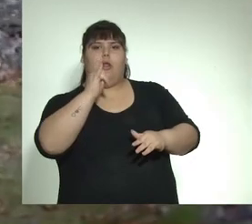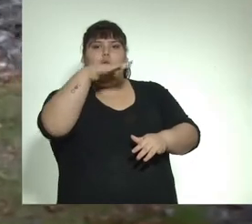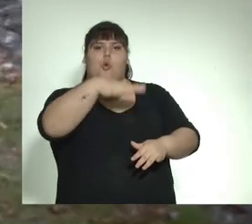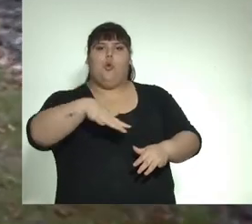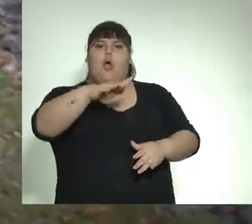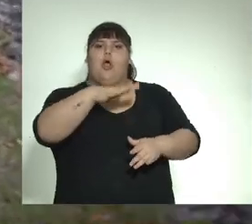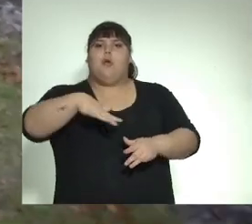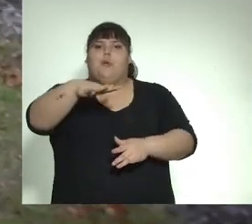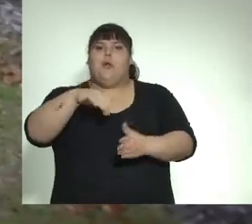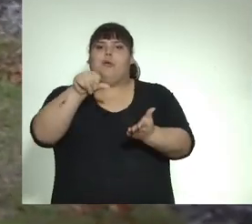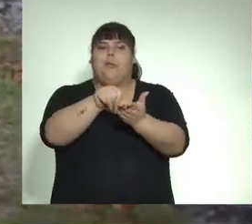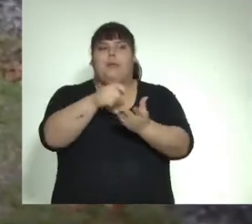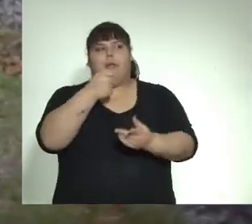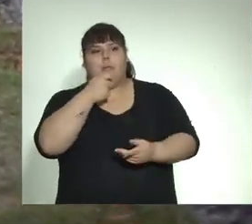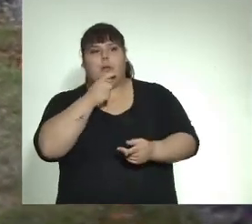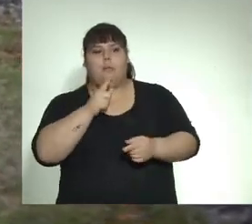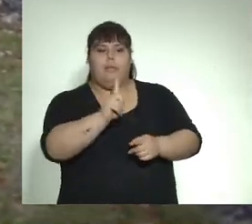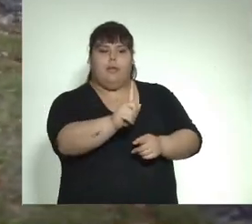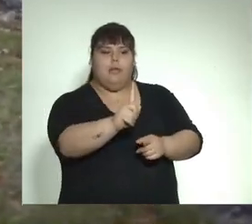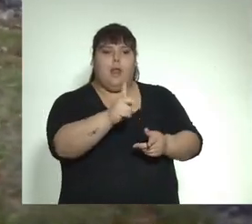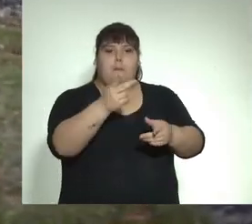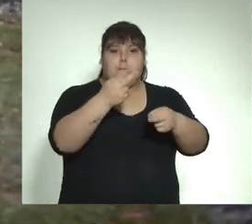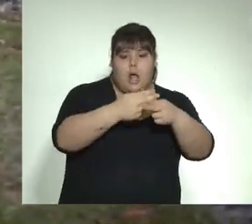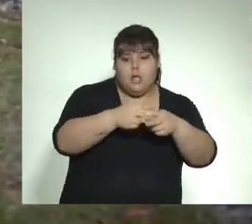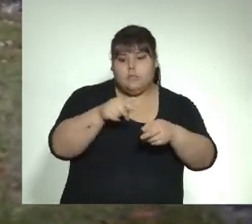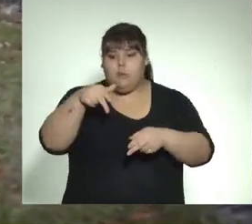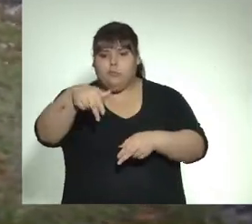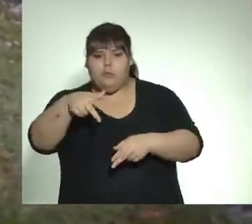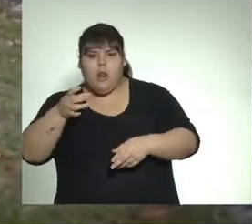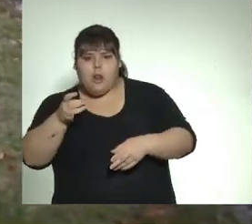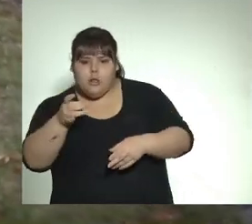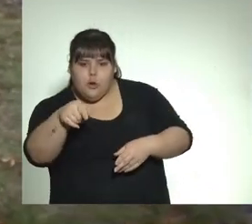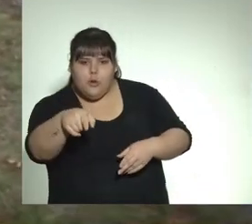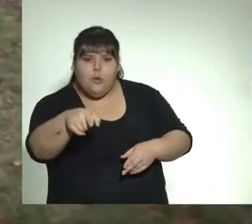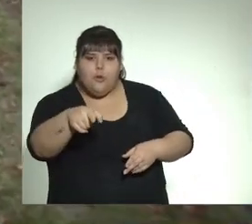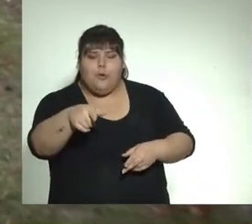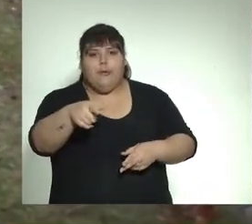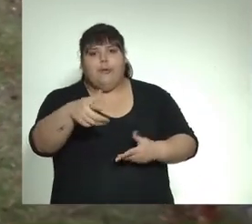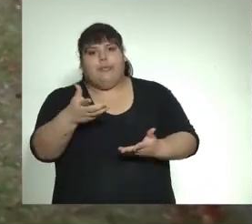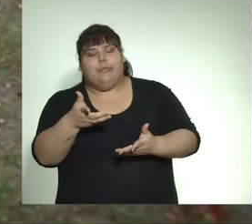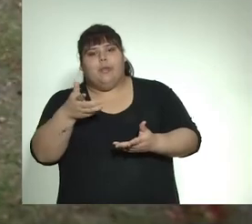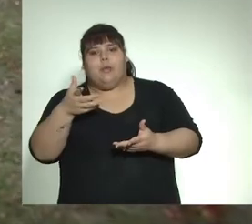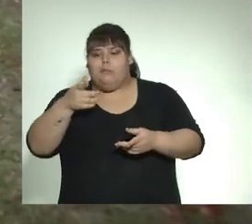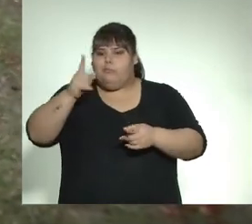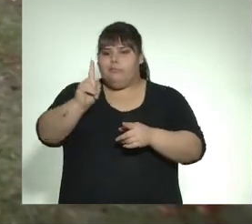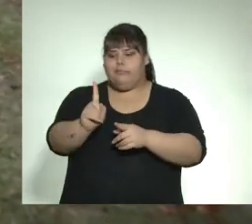ciudad, donde estaba la plaza, donde estaba la estación, donde estaba,